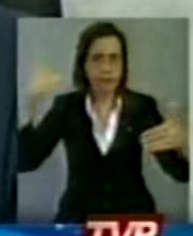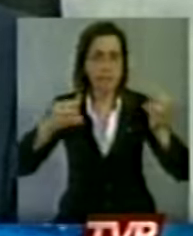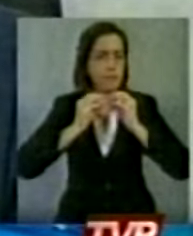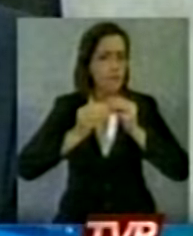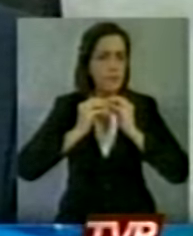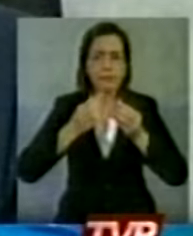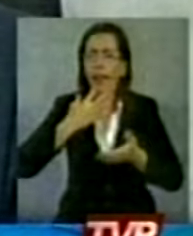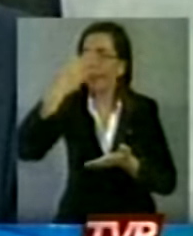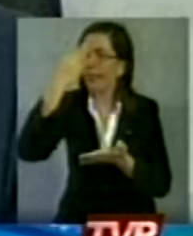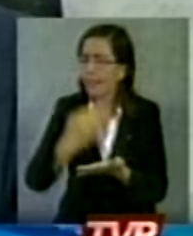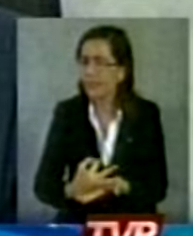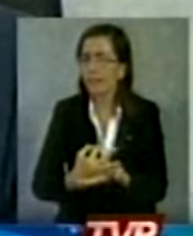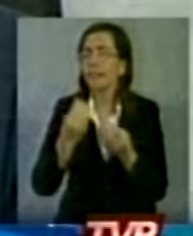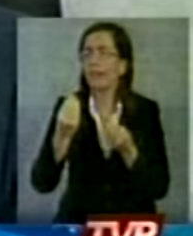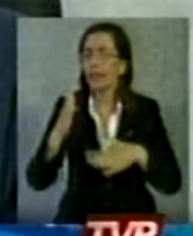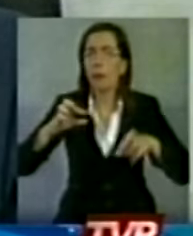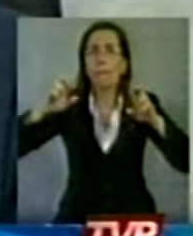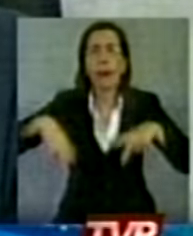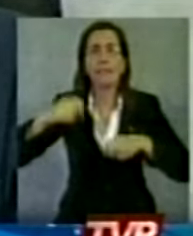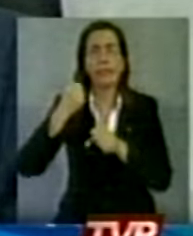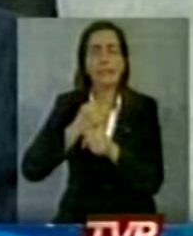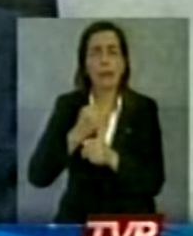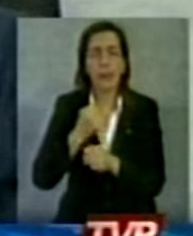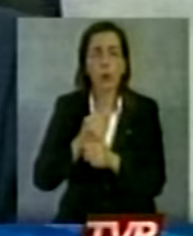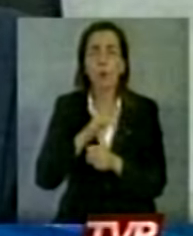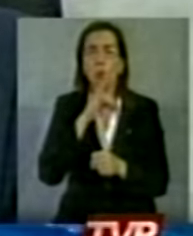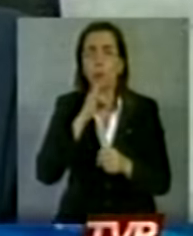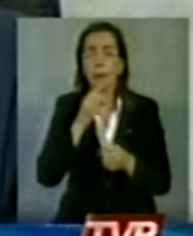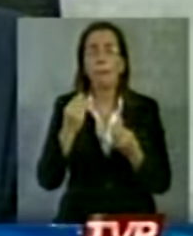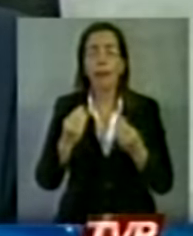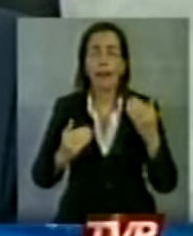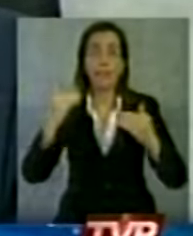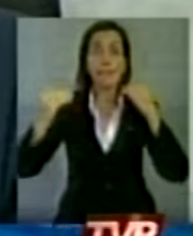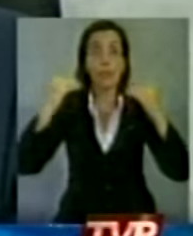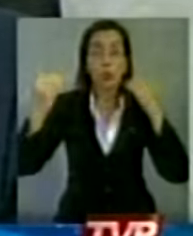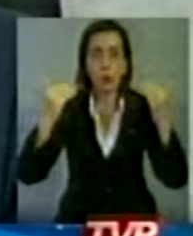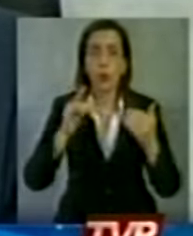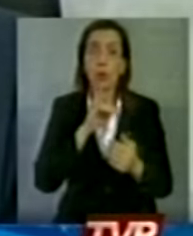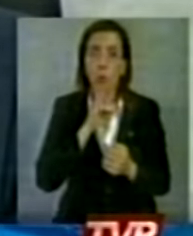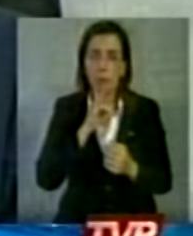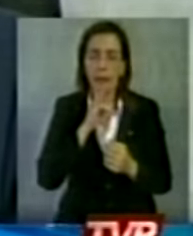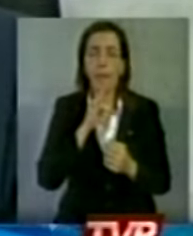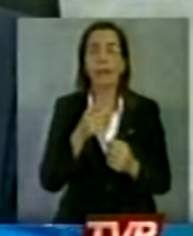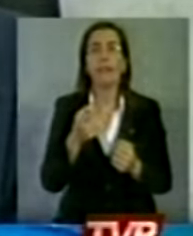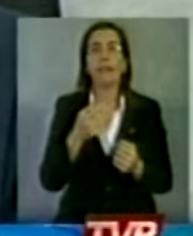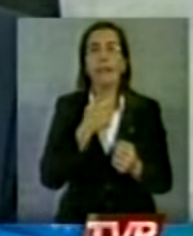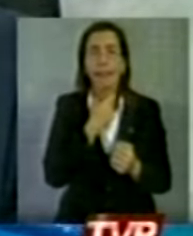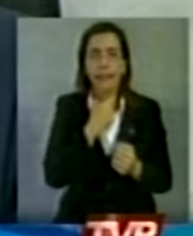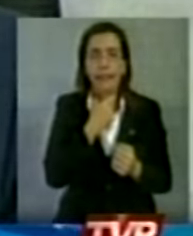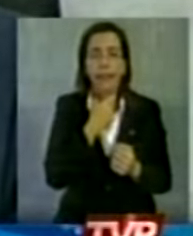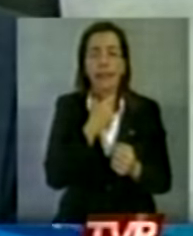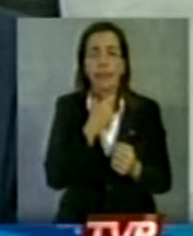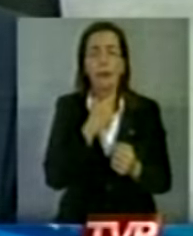definición de los lineamientos estratégicos para el desarrollo de la provincia, que enmarcará el accionar de